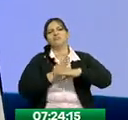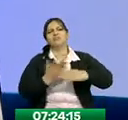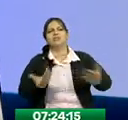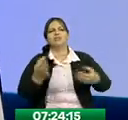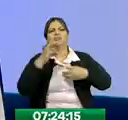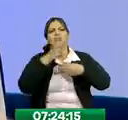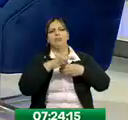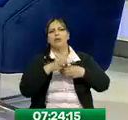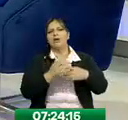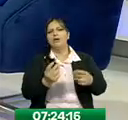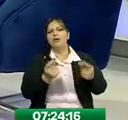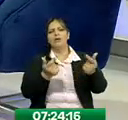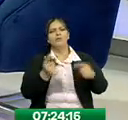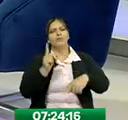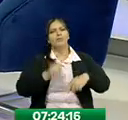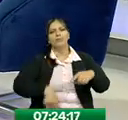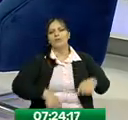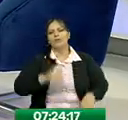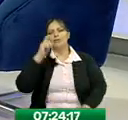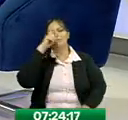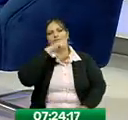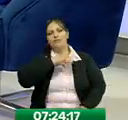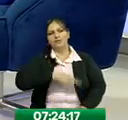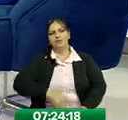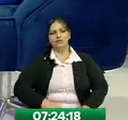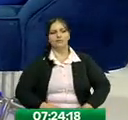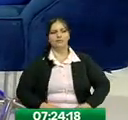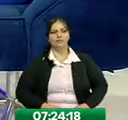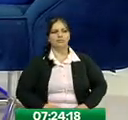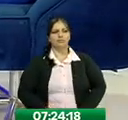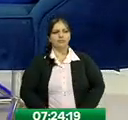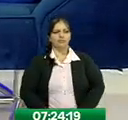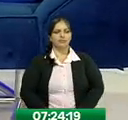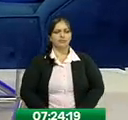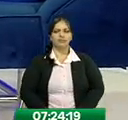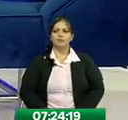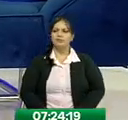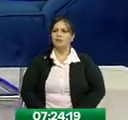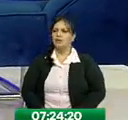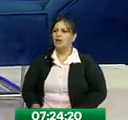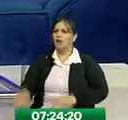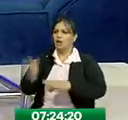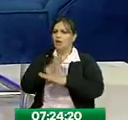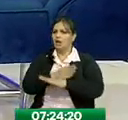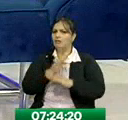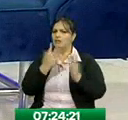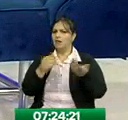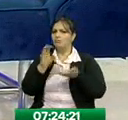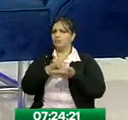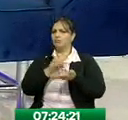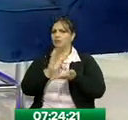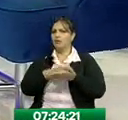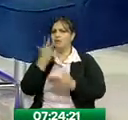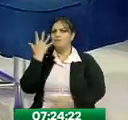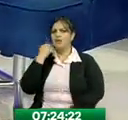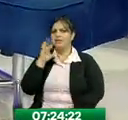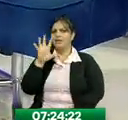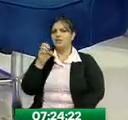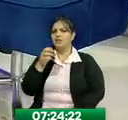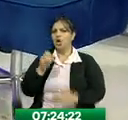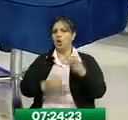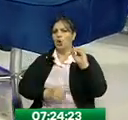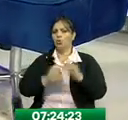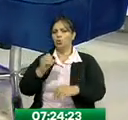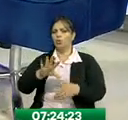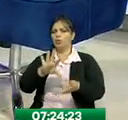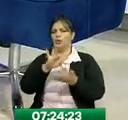se tiene previsto que podrían dilucidarse tentativamente, que entiendo estaban para el 15 de octubre? Esperemos que en estos días pues se